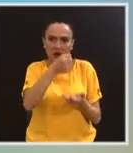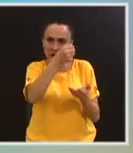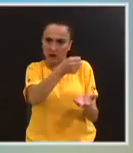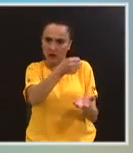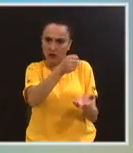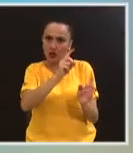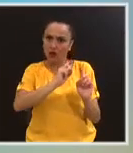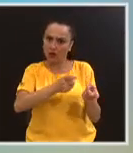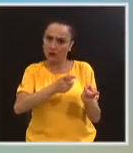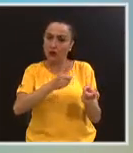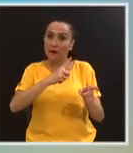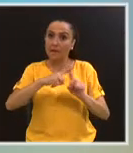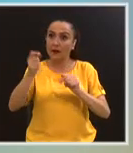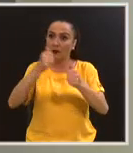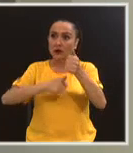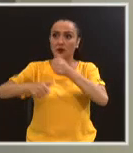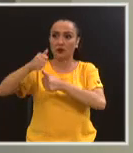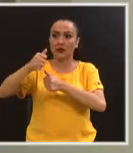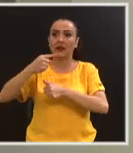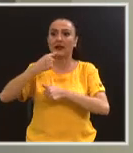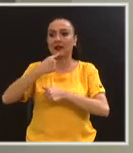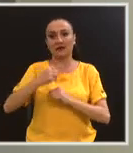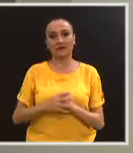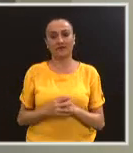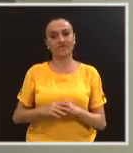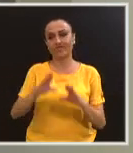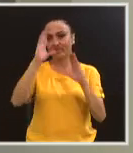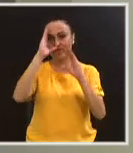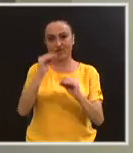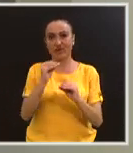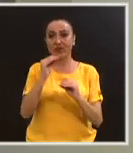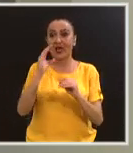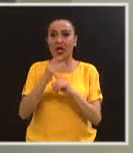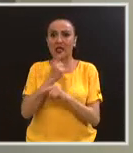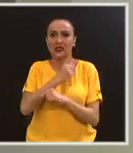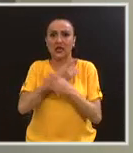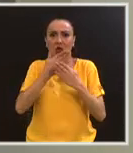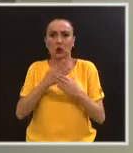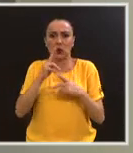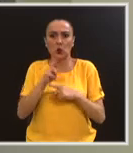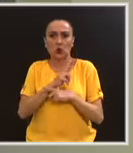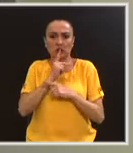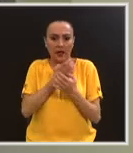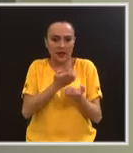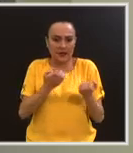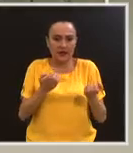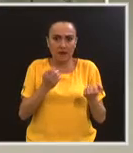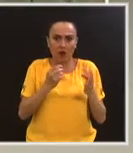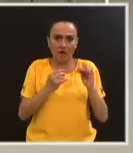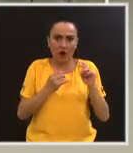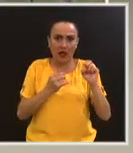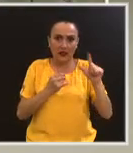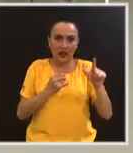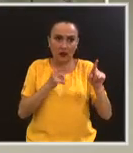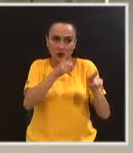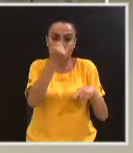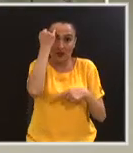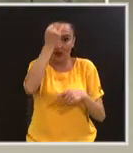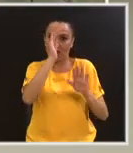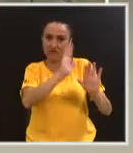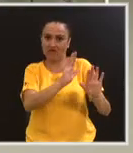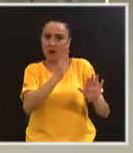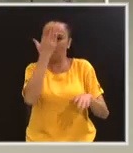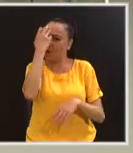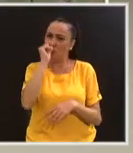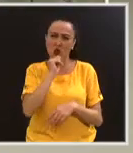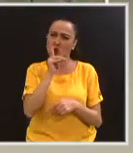fonatel las autoridades constataron e informaron que cada director utiliza los equipos de fonatel según su iniciativa por lo